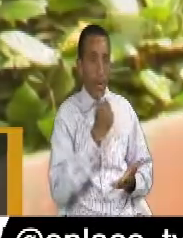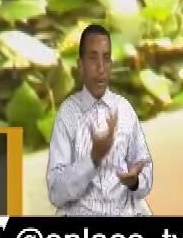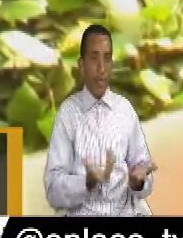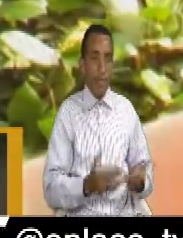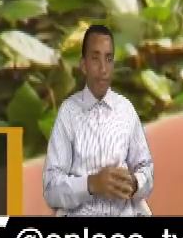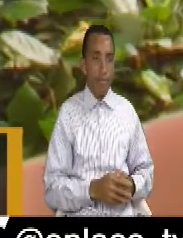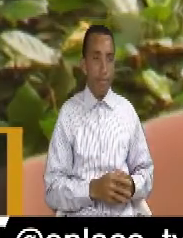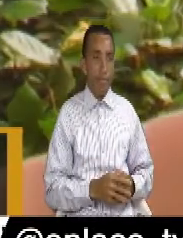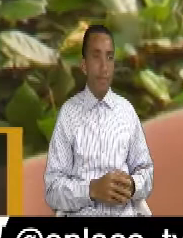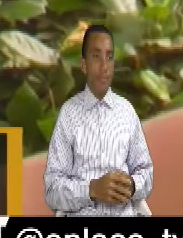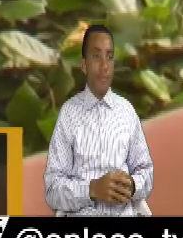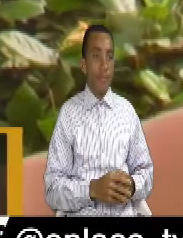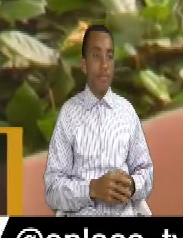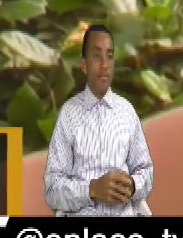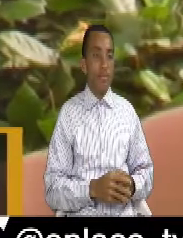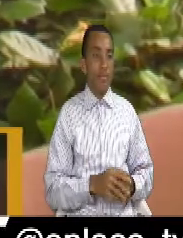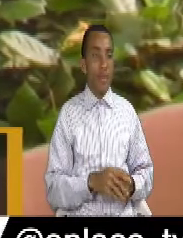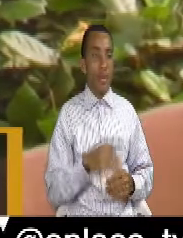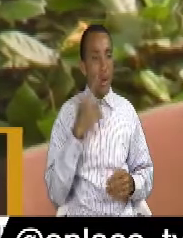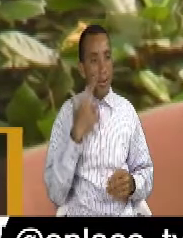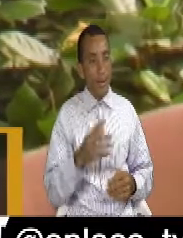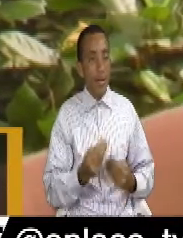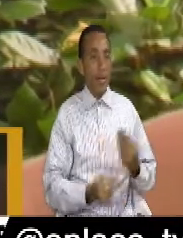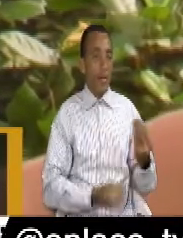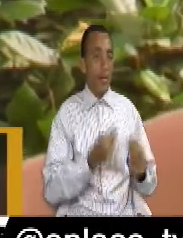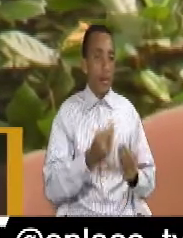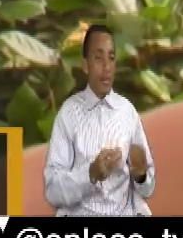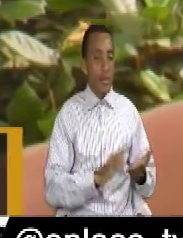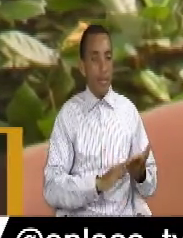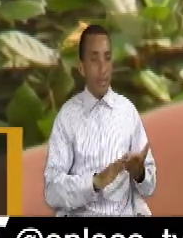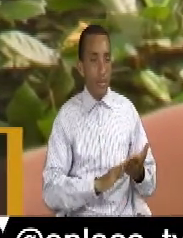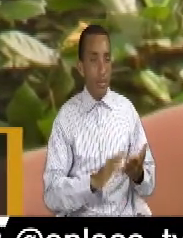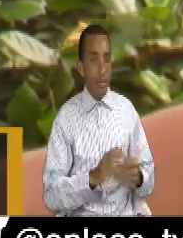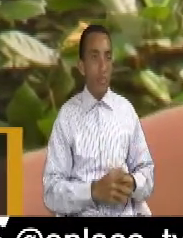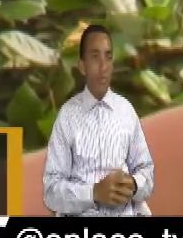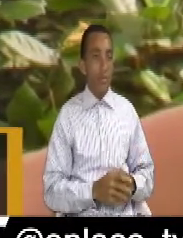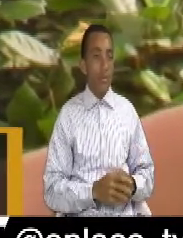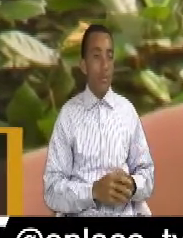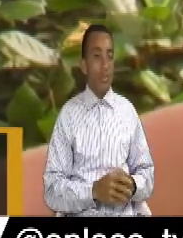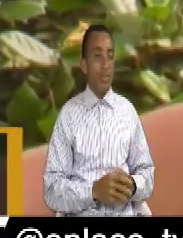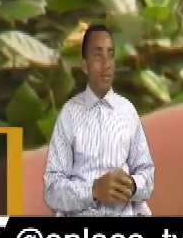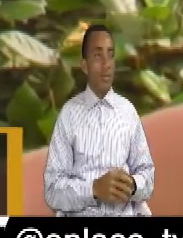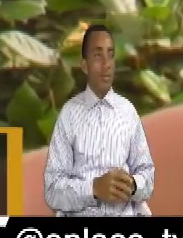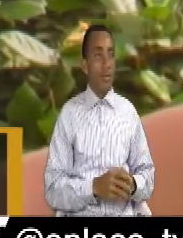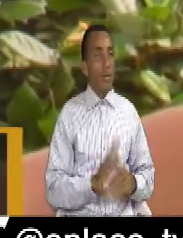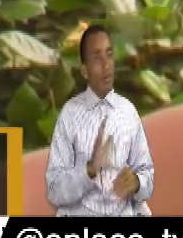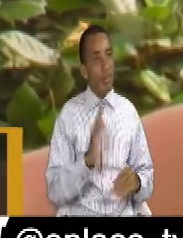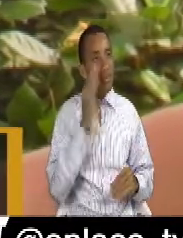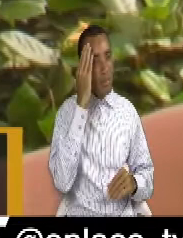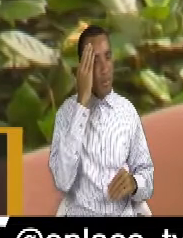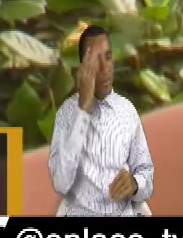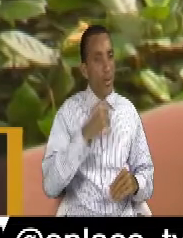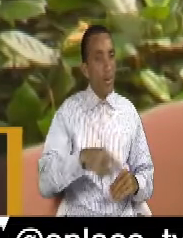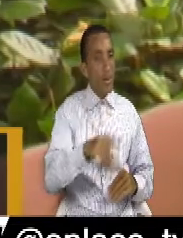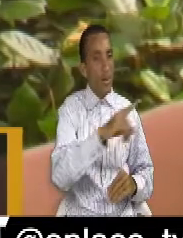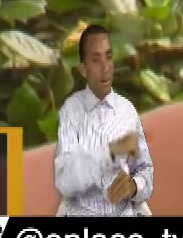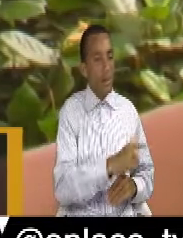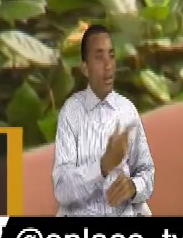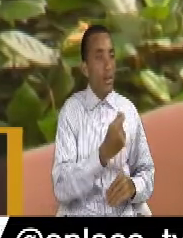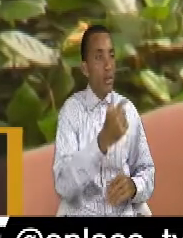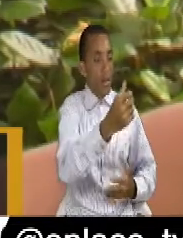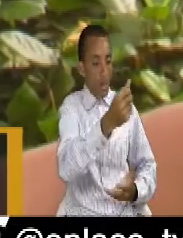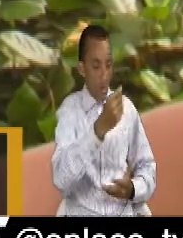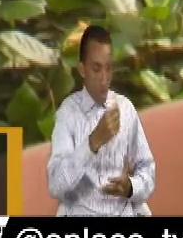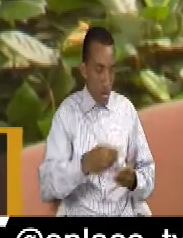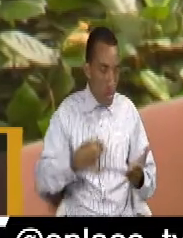no me soluciona ningún pago. Vamos a ver qué solución nos tienen sobre eso. Tengo entendido que ellos cogieron una plata para pagarnos a